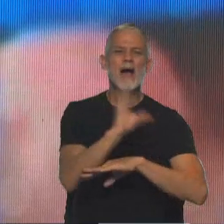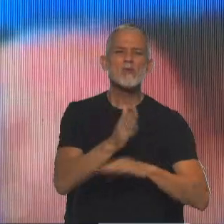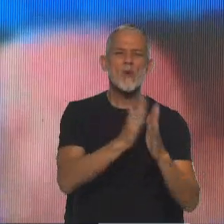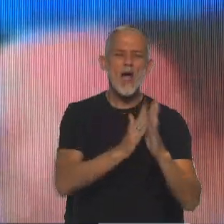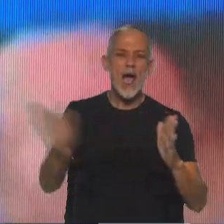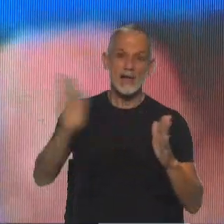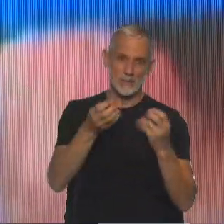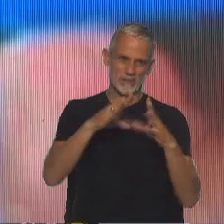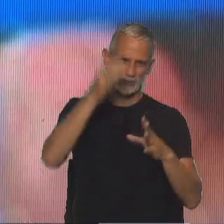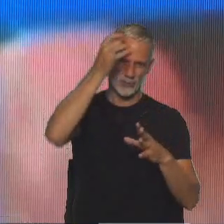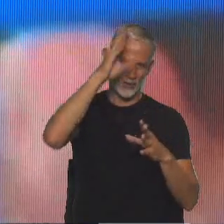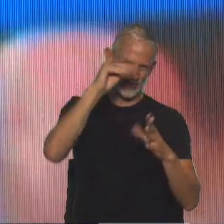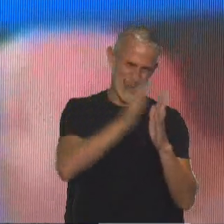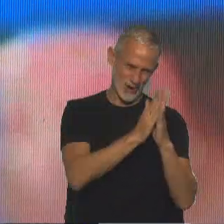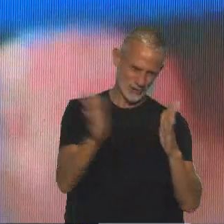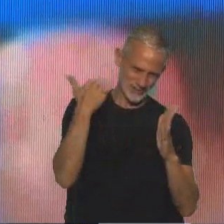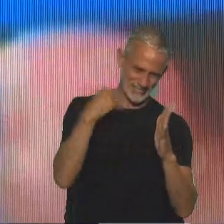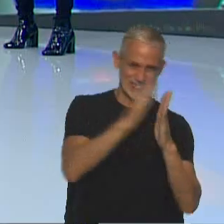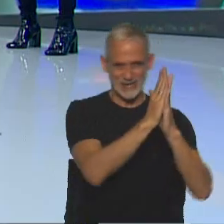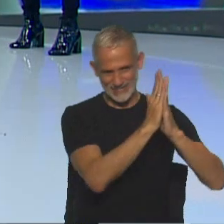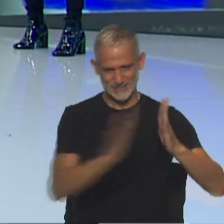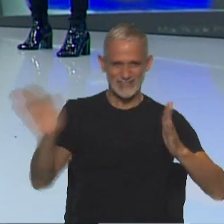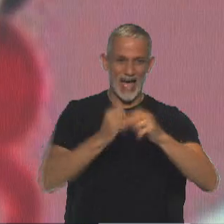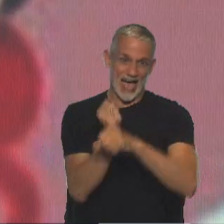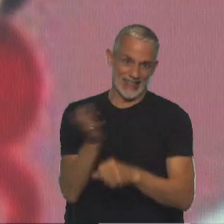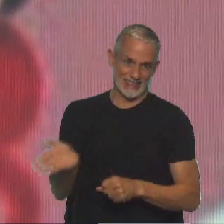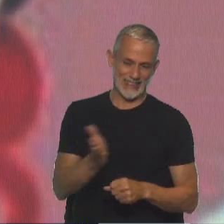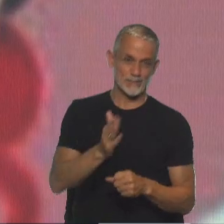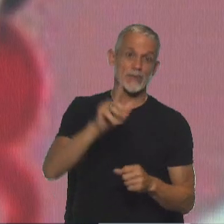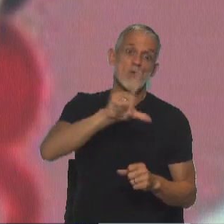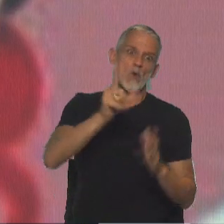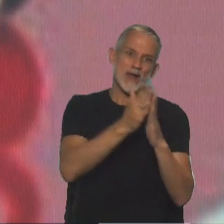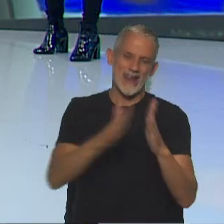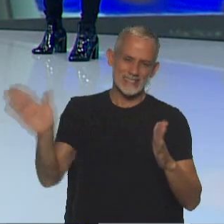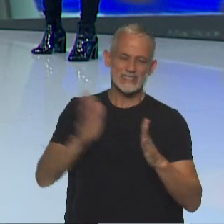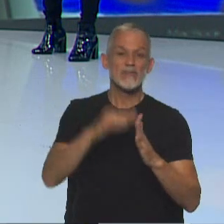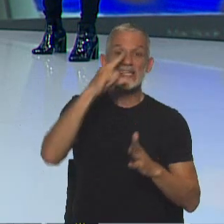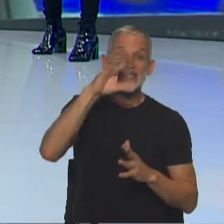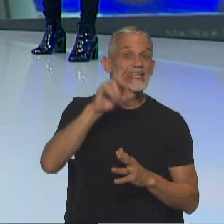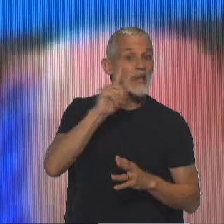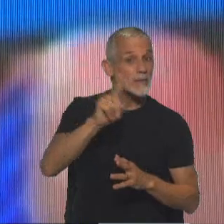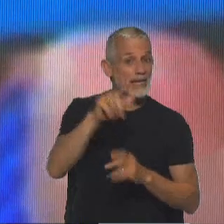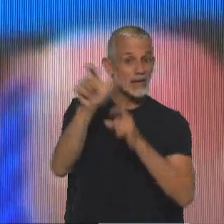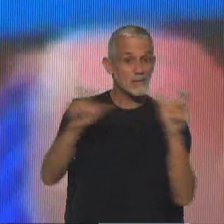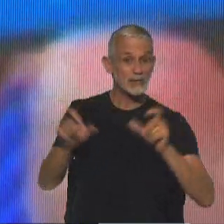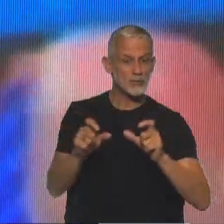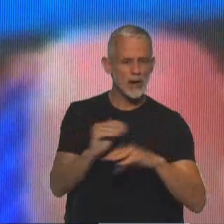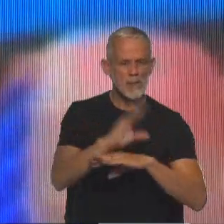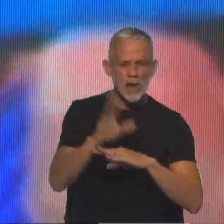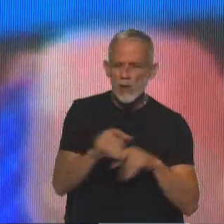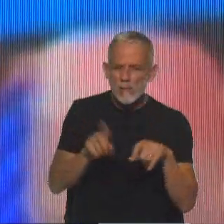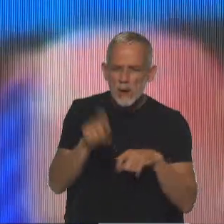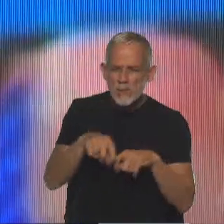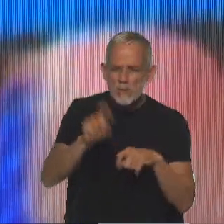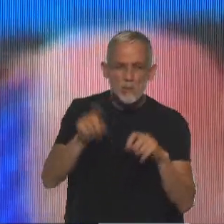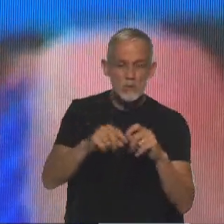que empezó tempranito a las 0 horas. Ya vigente el Cyber Monday. Sí, 70.000 usuarios a primera hora de la mañana es lo